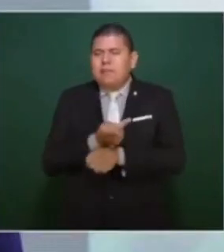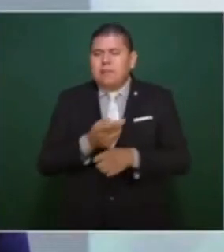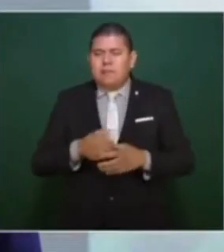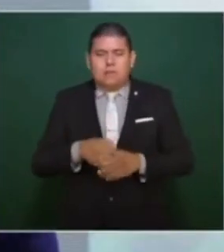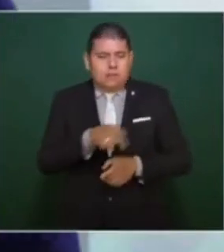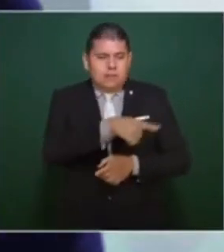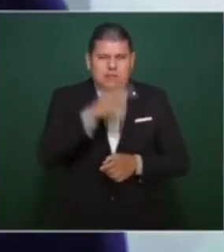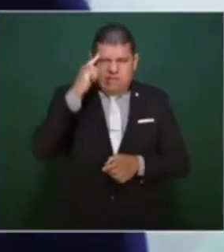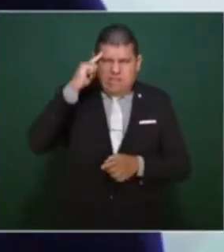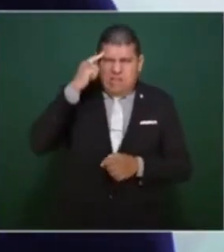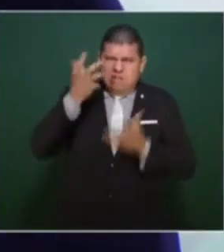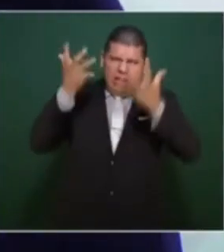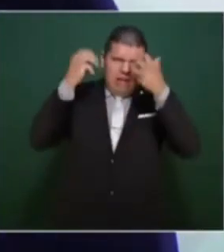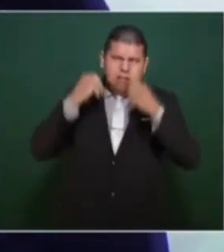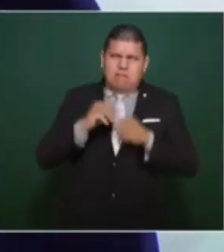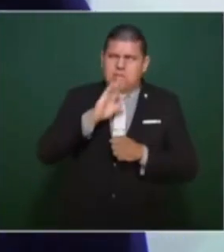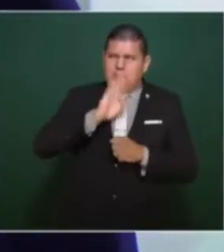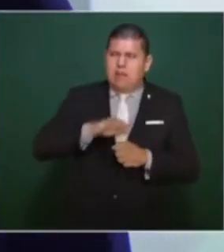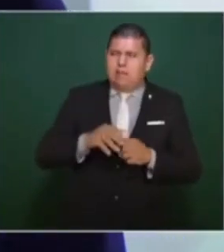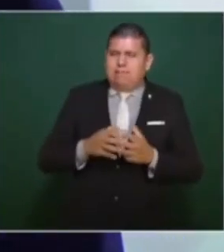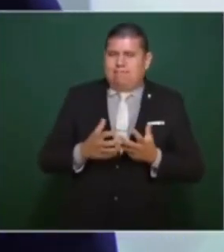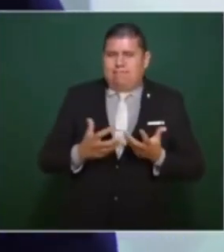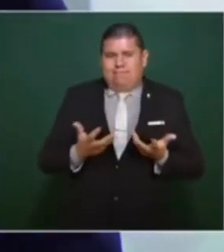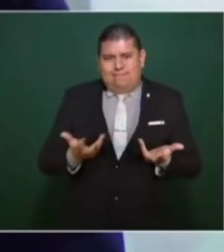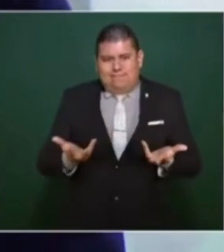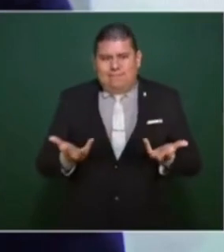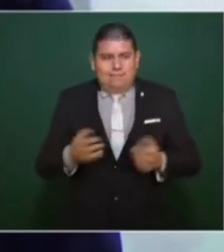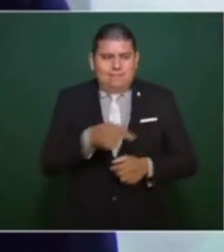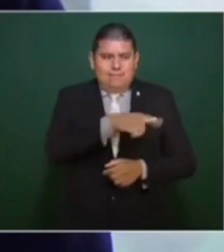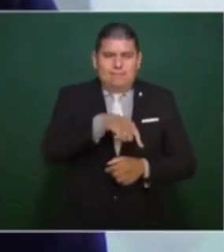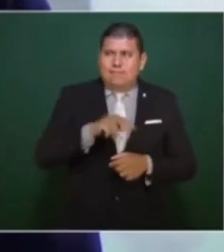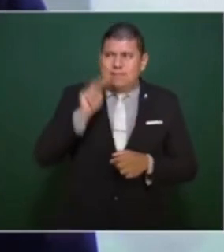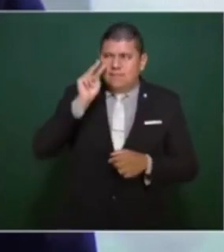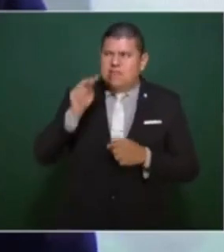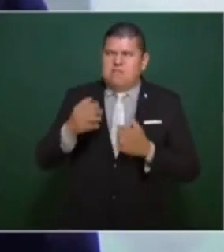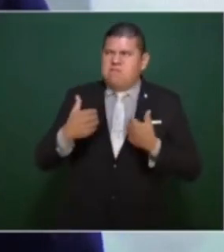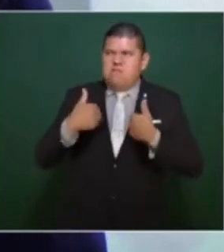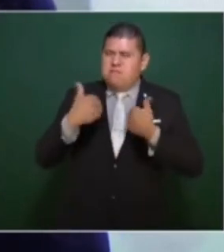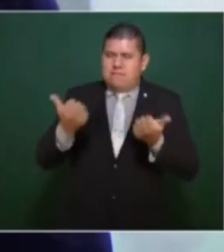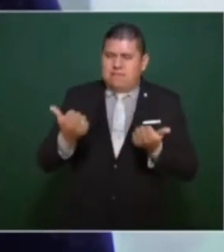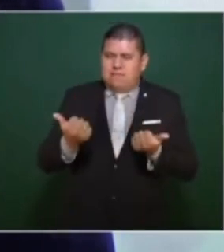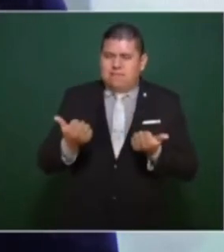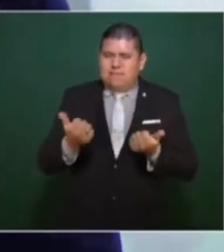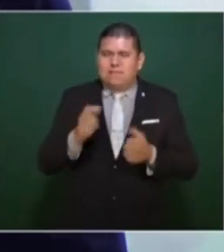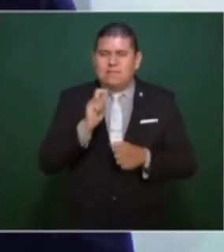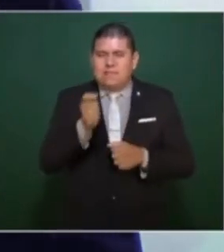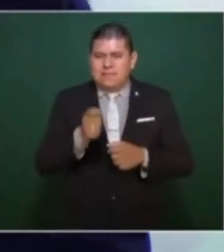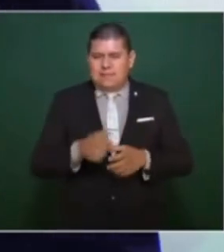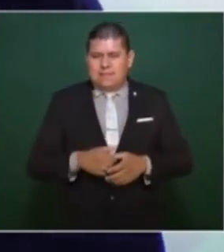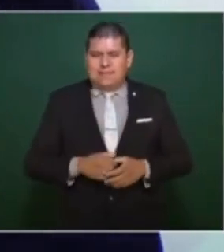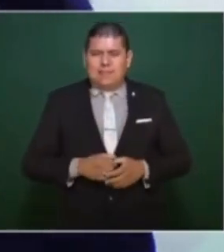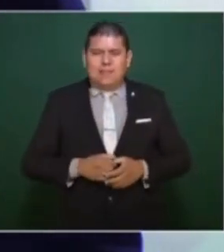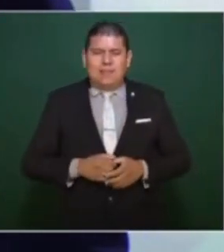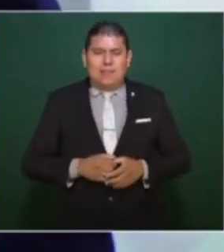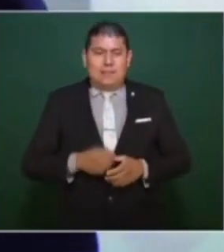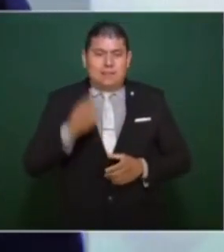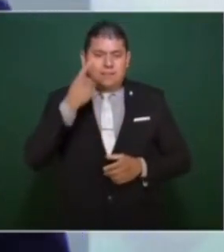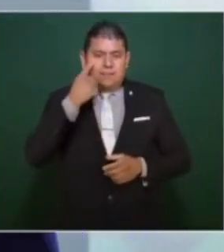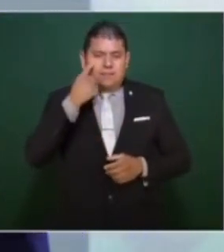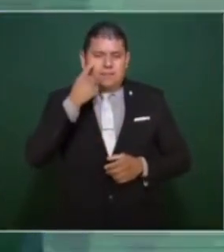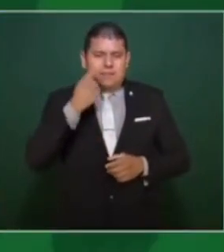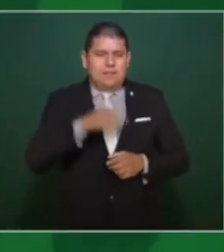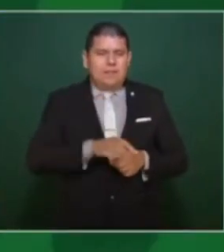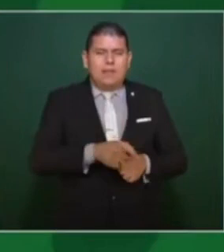están molestos, no entienden, dicen uno de